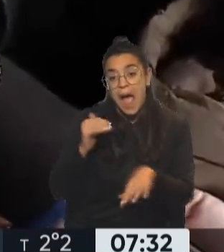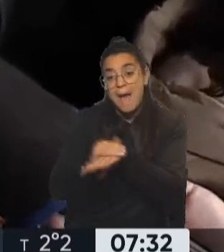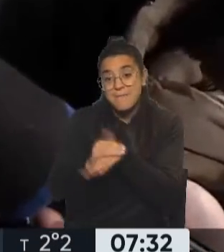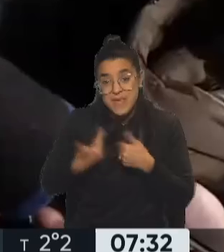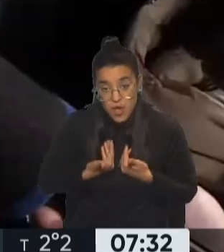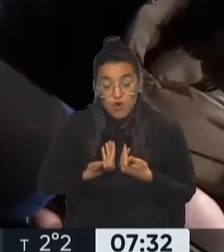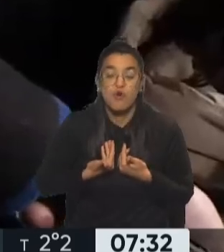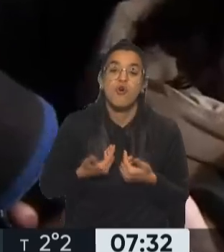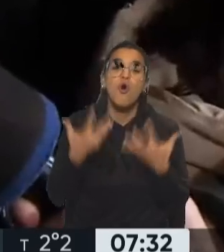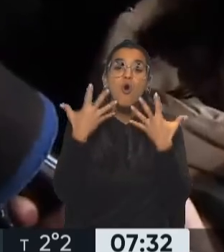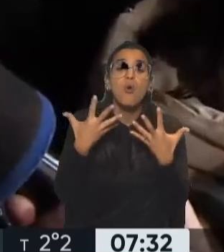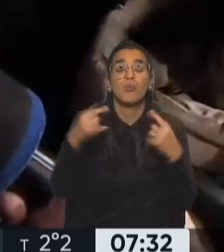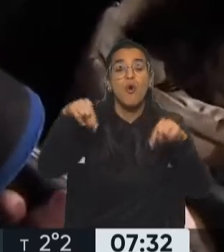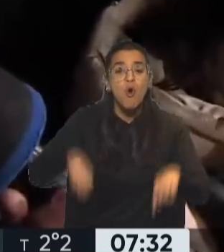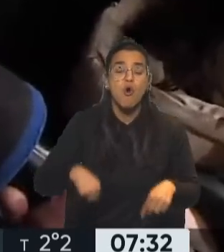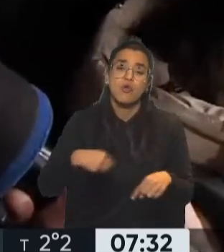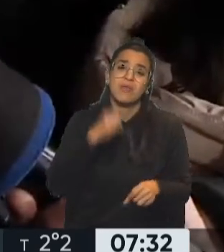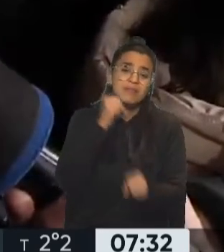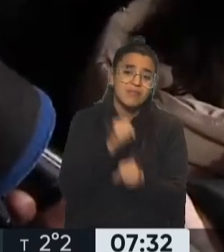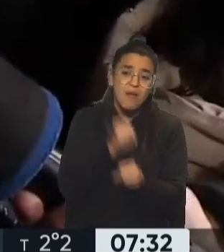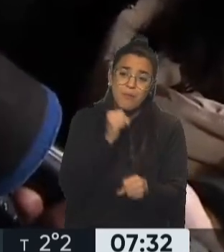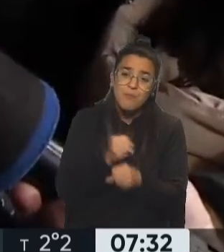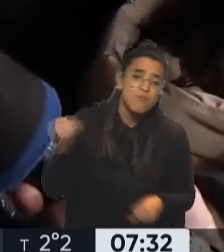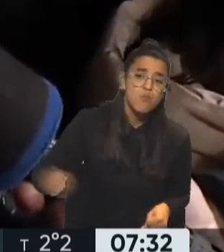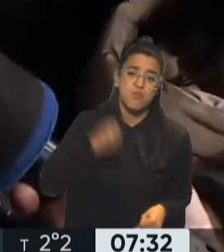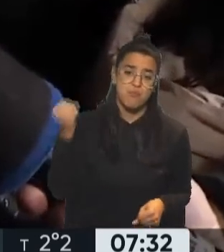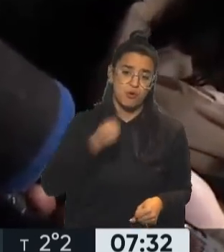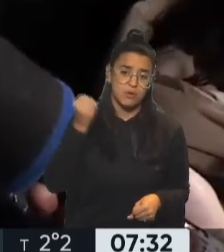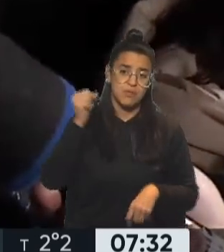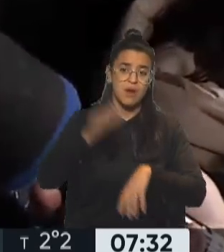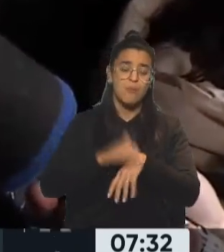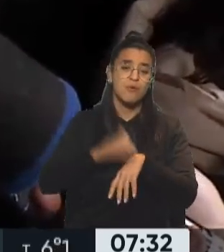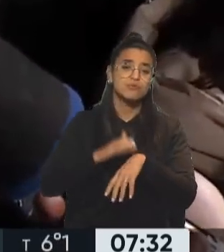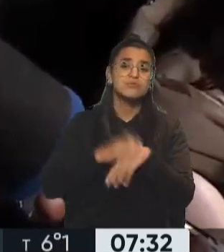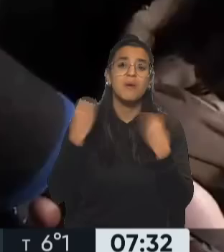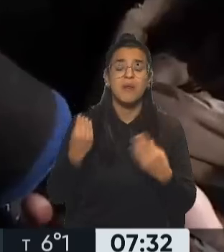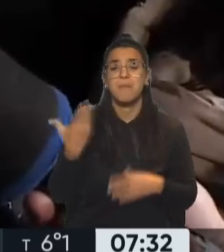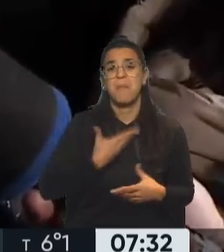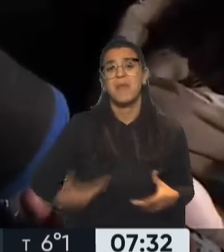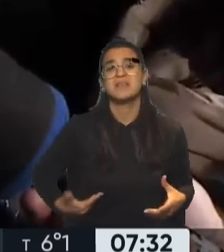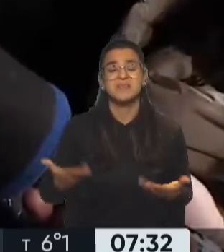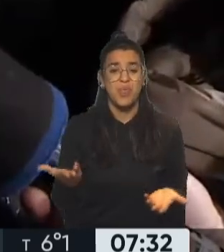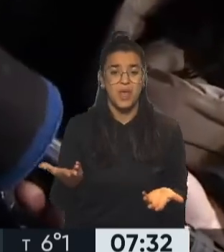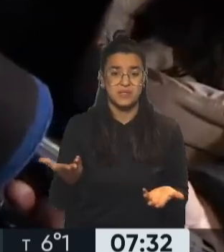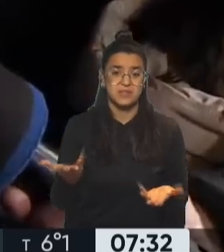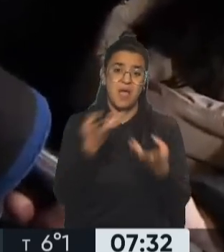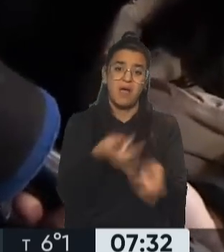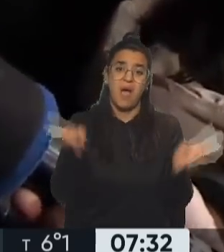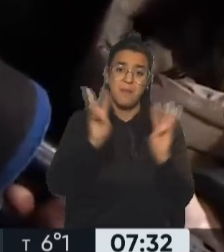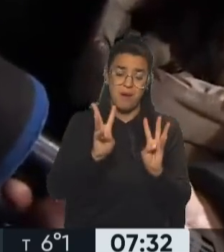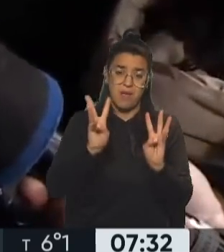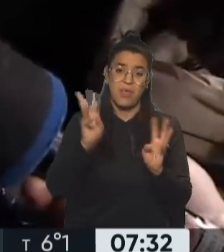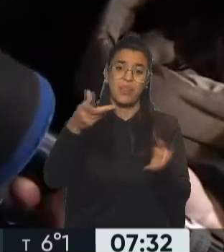y obviamente hoy cumple una tarea muy importante a cargo nada más y nada menos que de la presidencia de la Cámara